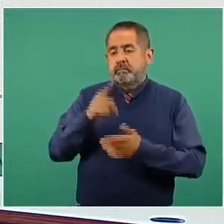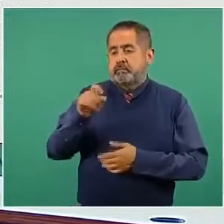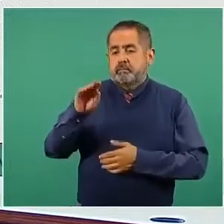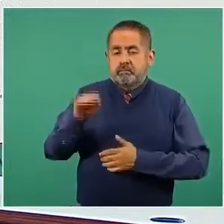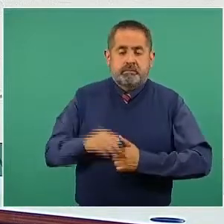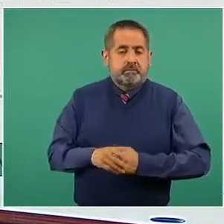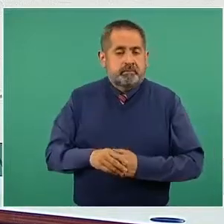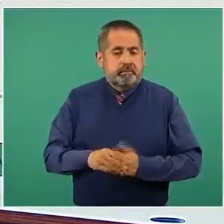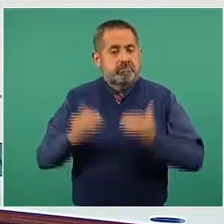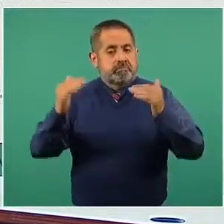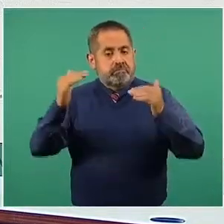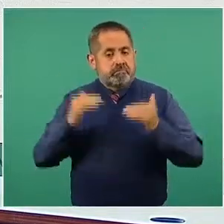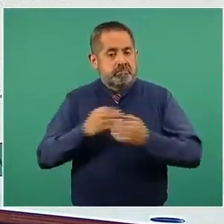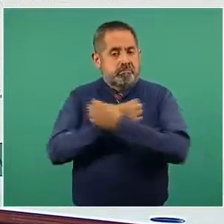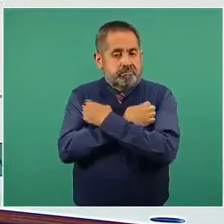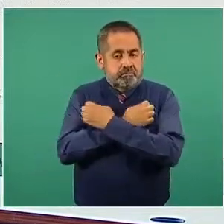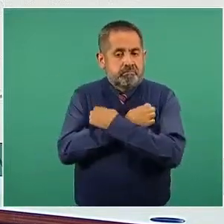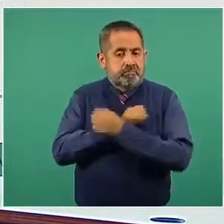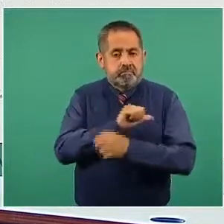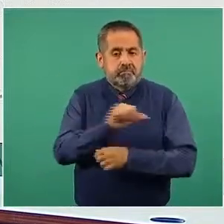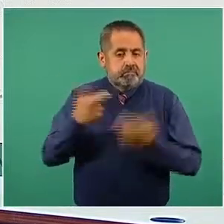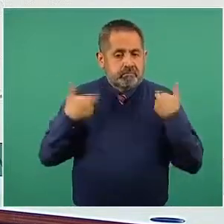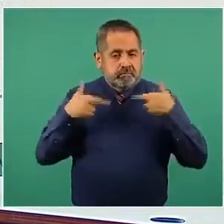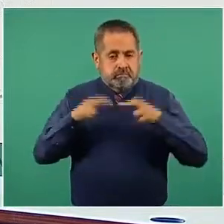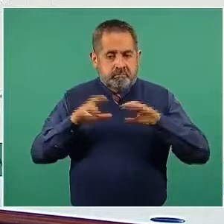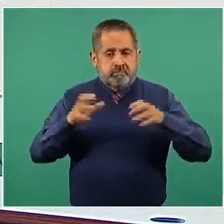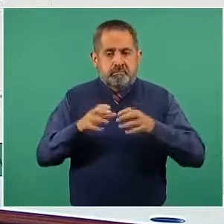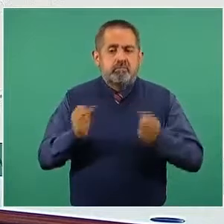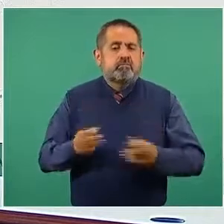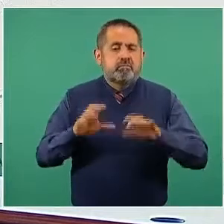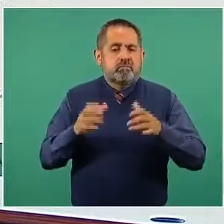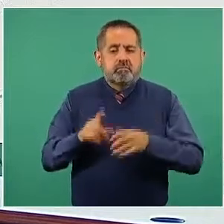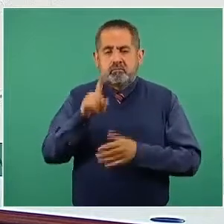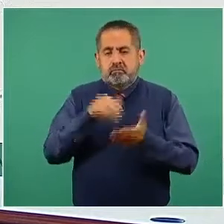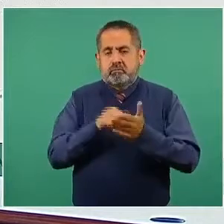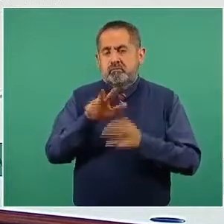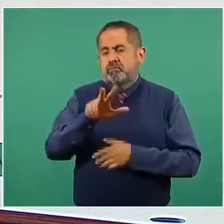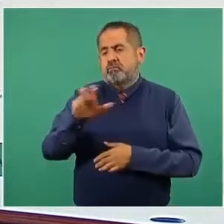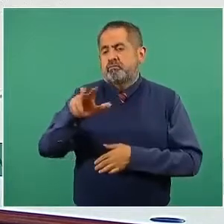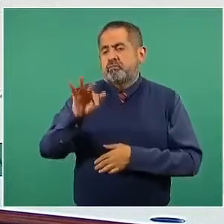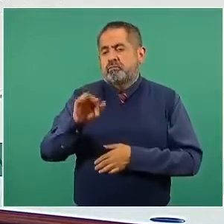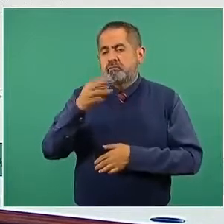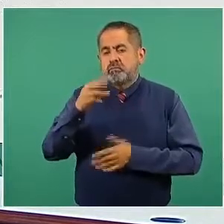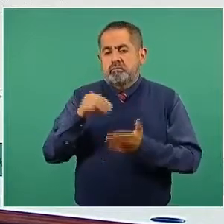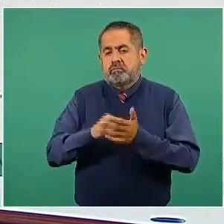1.097.190. El personal educativo, tenemos registradas hasta el momento